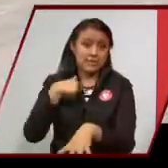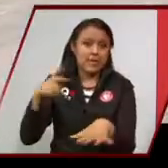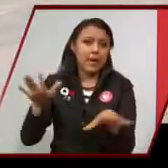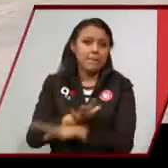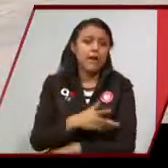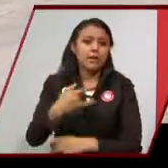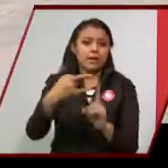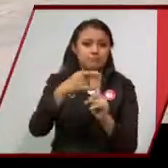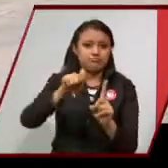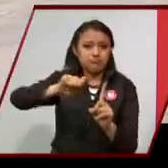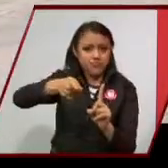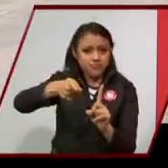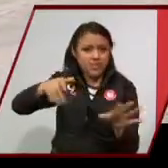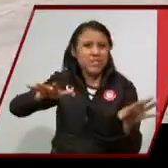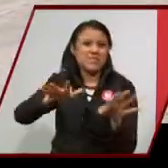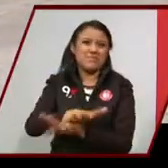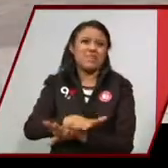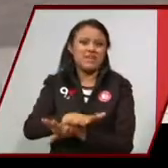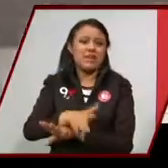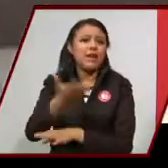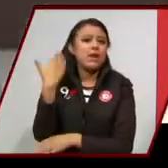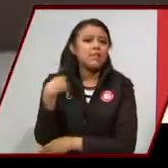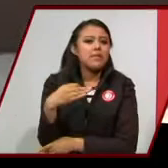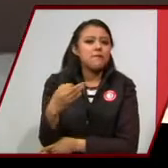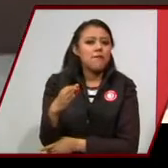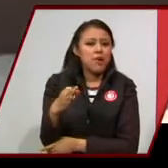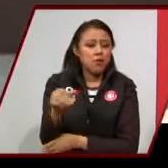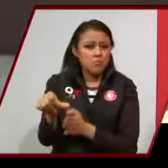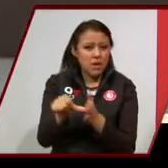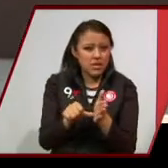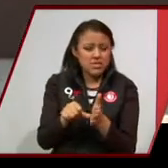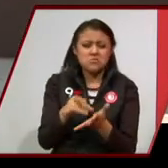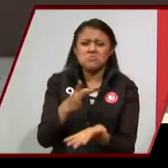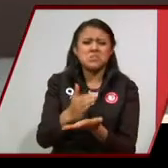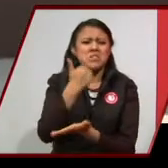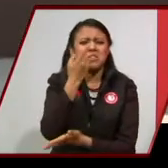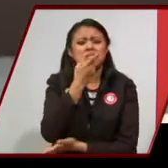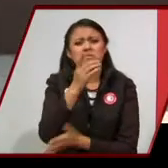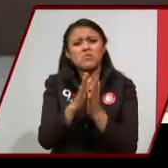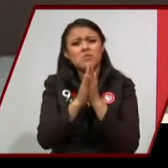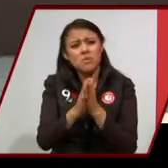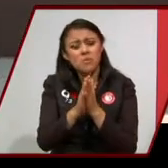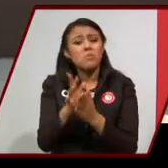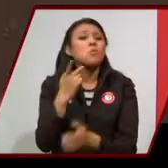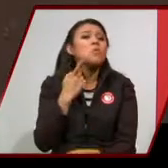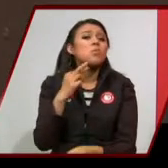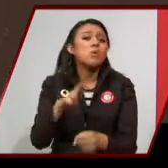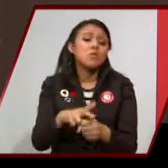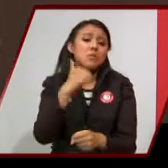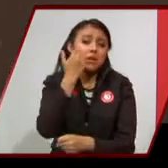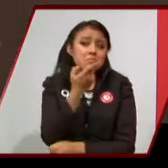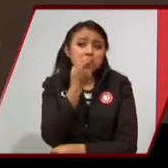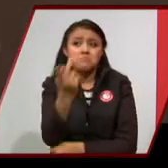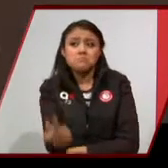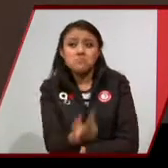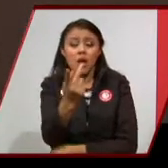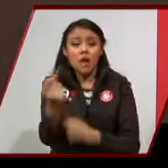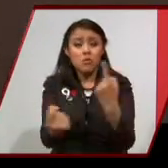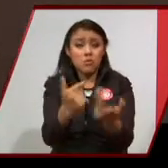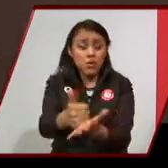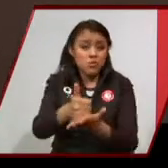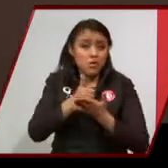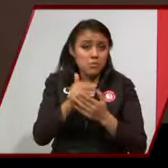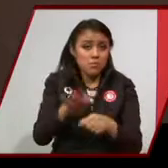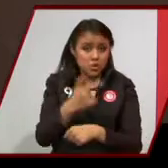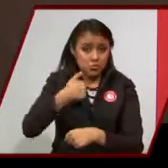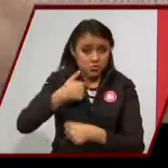chapa en el mes de febrero, y yo lo único que le pido o hablar con el procurador o con alguien que me ayude, porque tengo